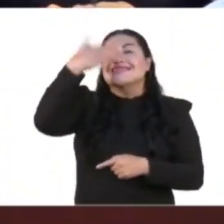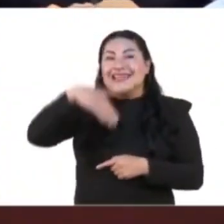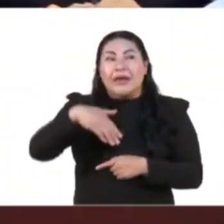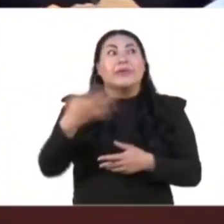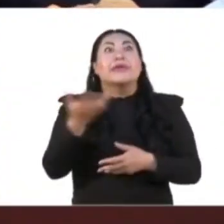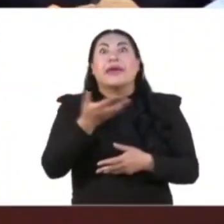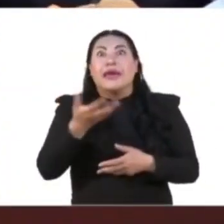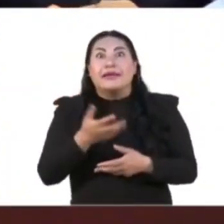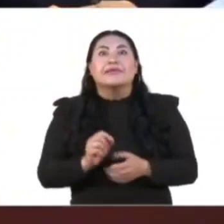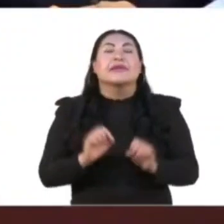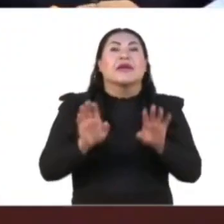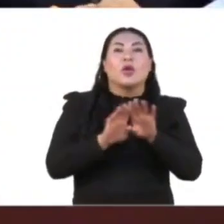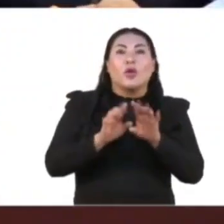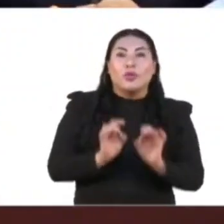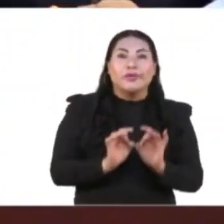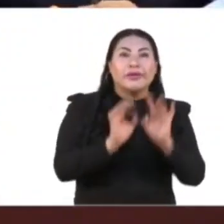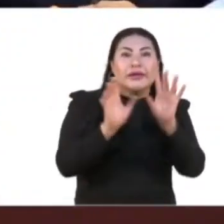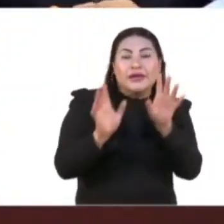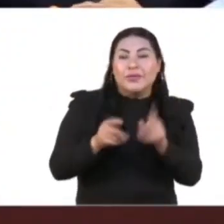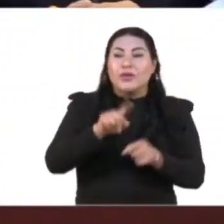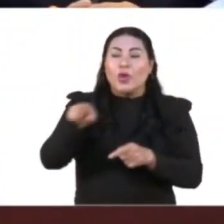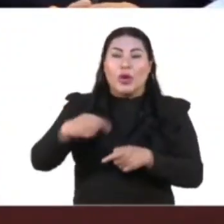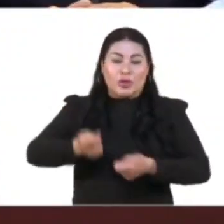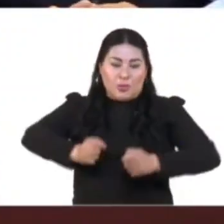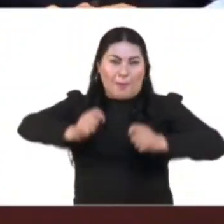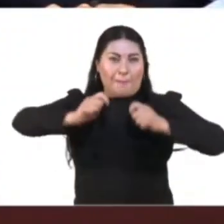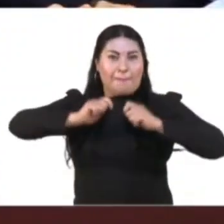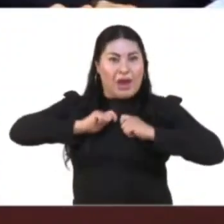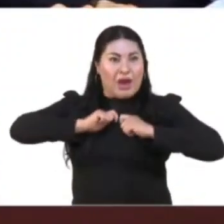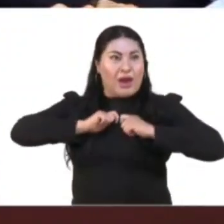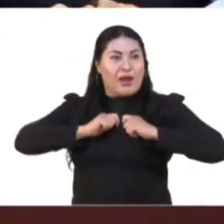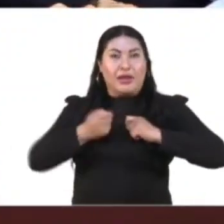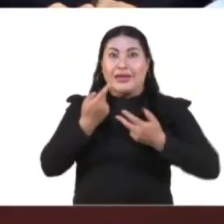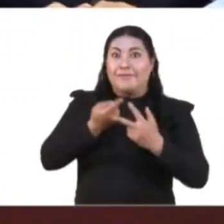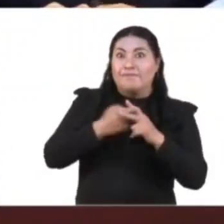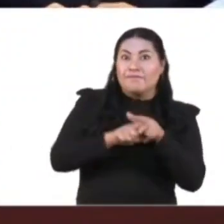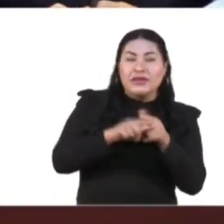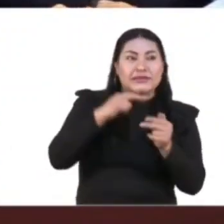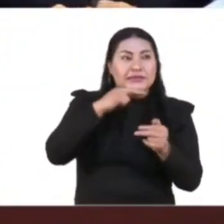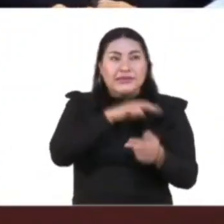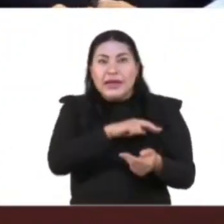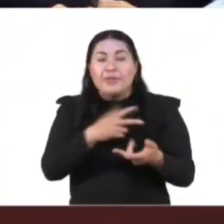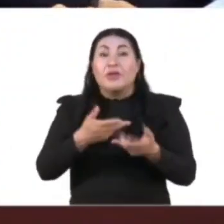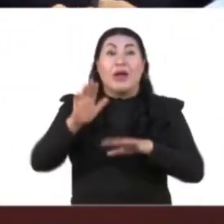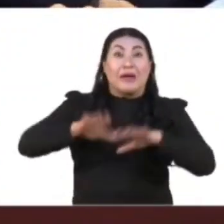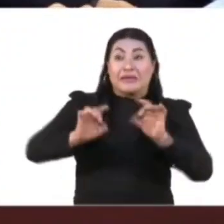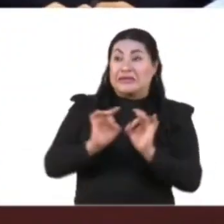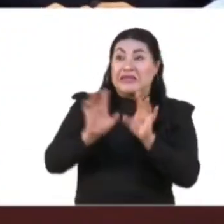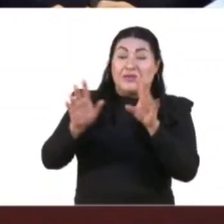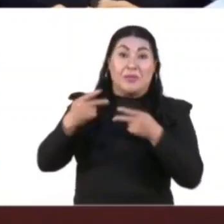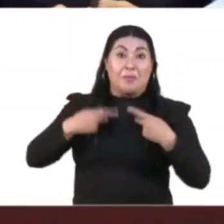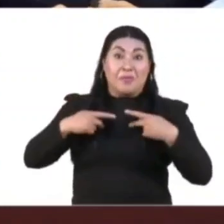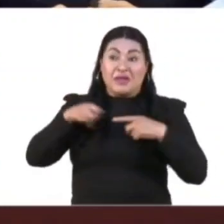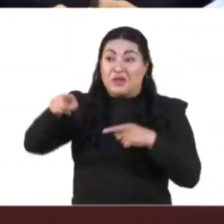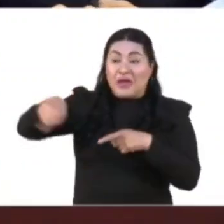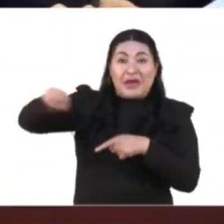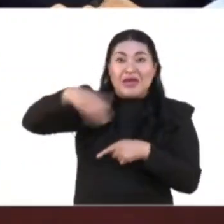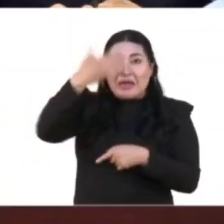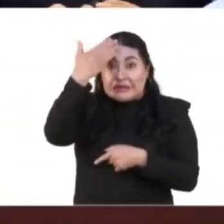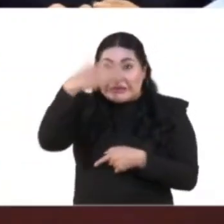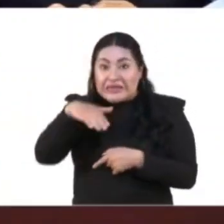cómo instalar un puesto de mando en los primeros minutos, que a veces ocurre que no hay una persona capacitada. Entonces